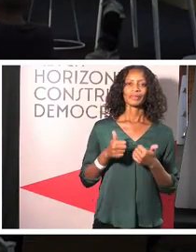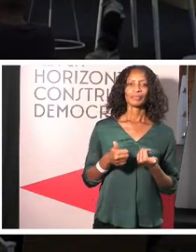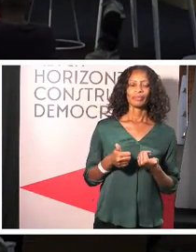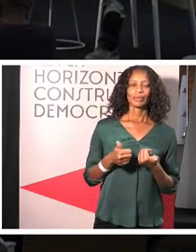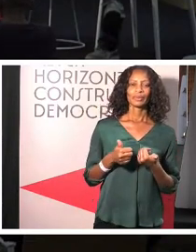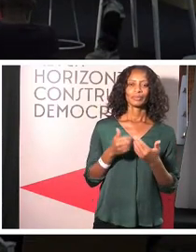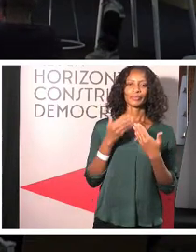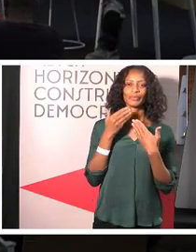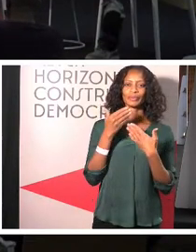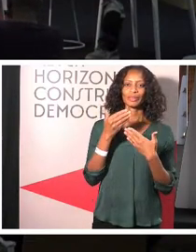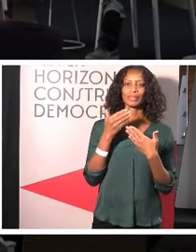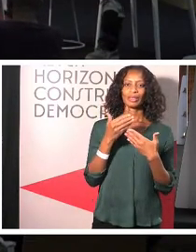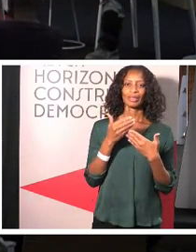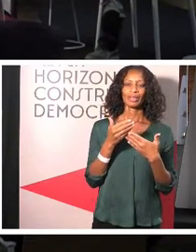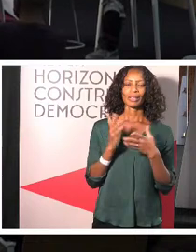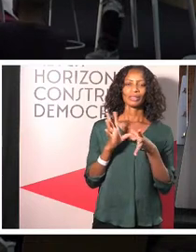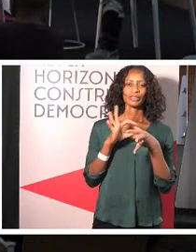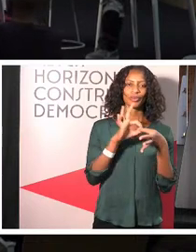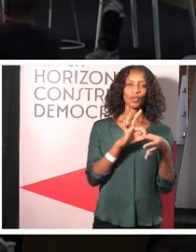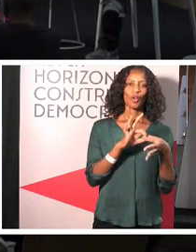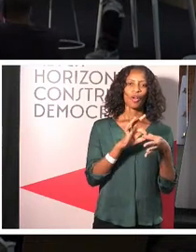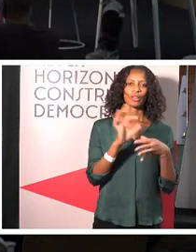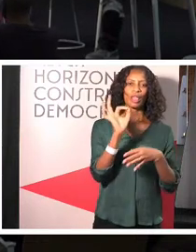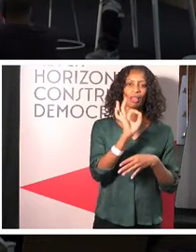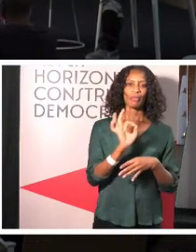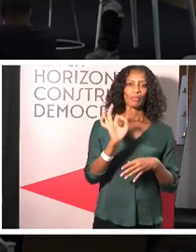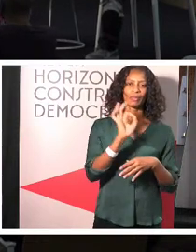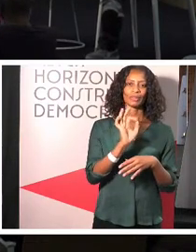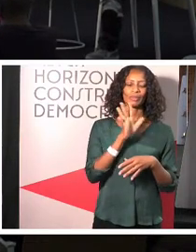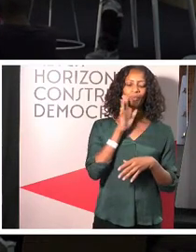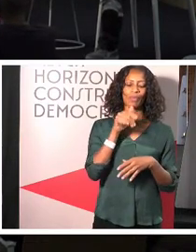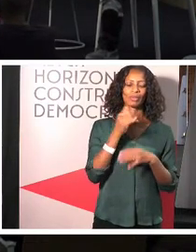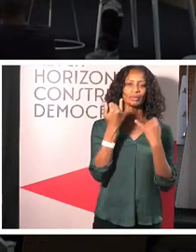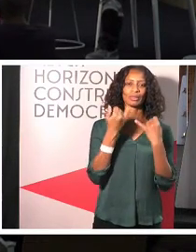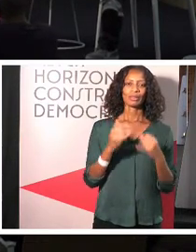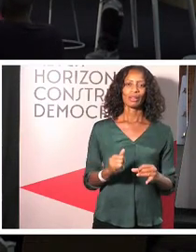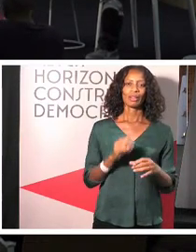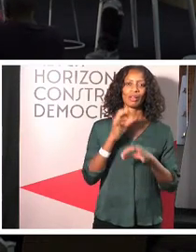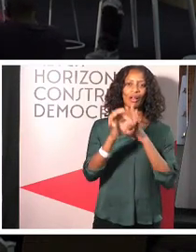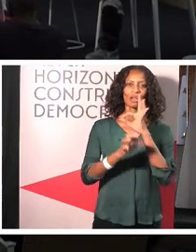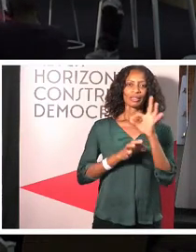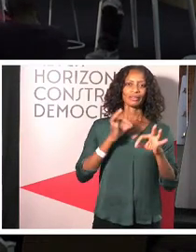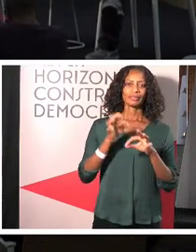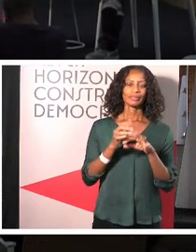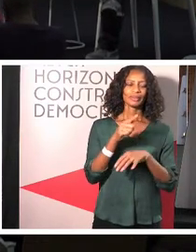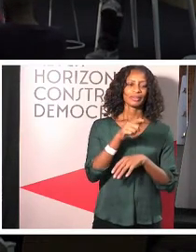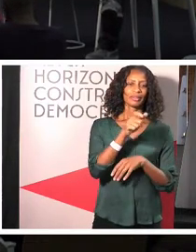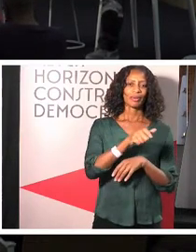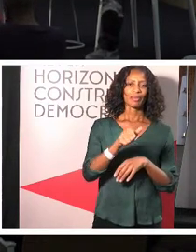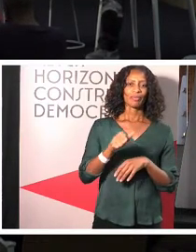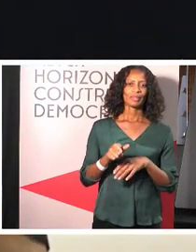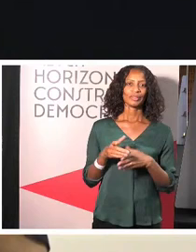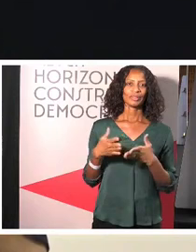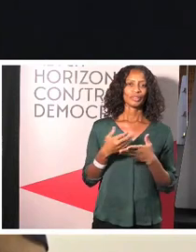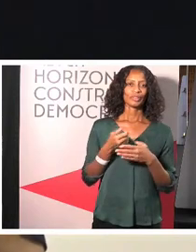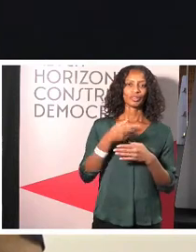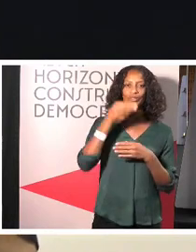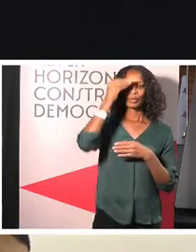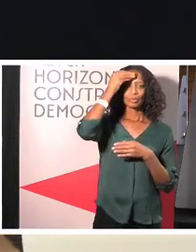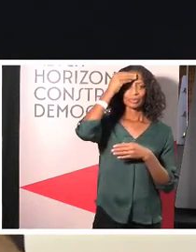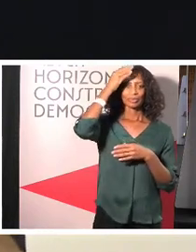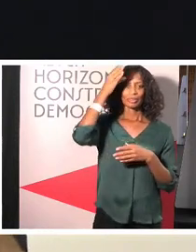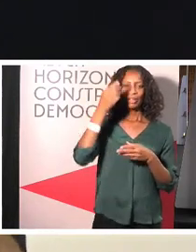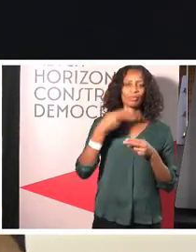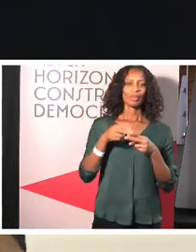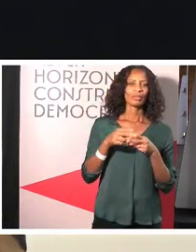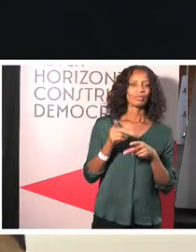gracias a Unidas Podemos por organizar este evento y por rodearme de estas personas, que no se puede decir todos los días, respeto intelectualmente, políticamente tanto,